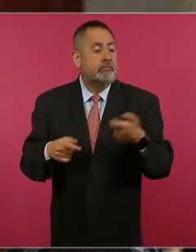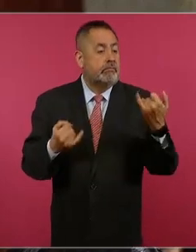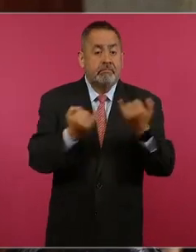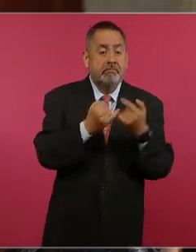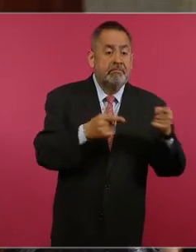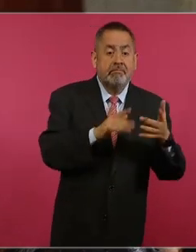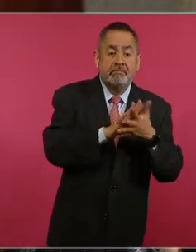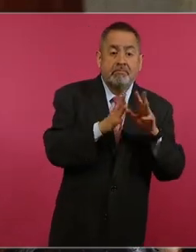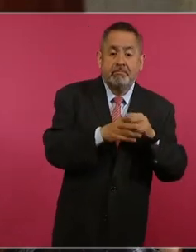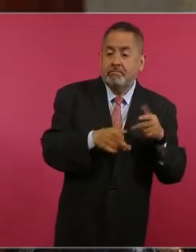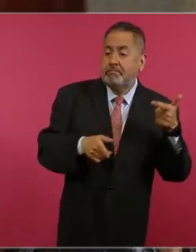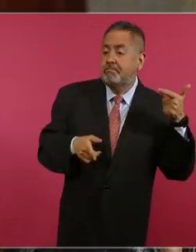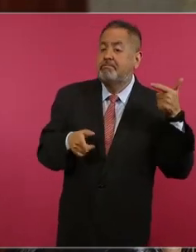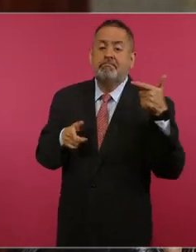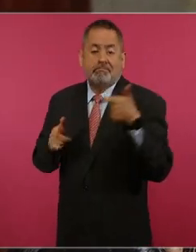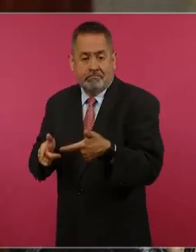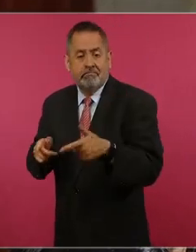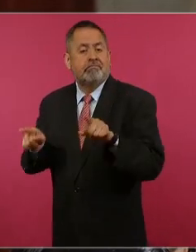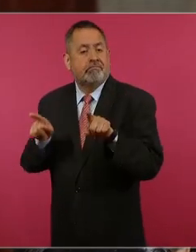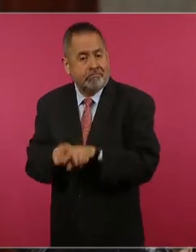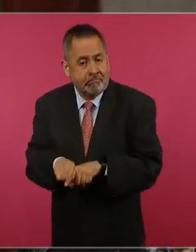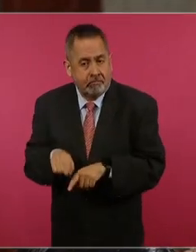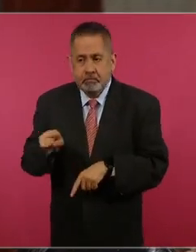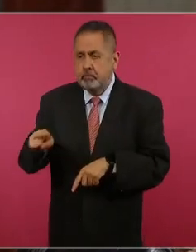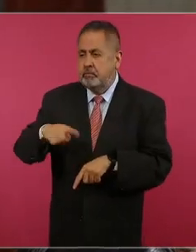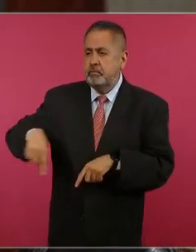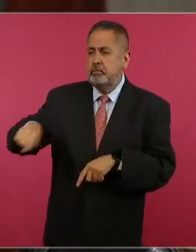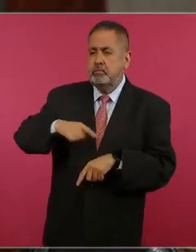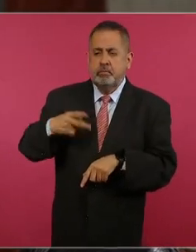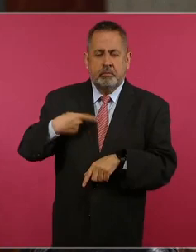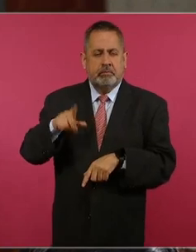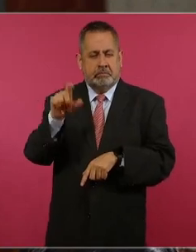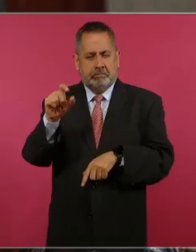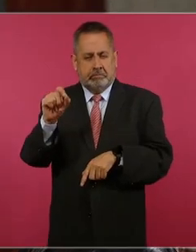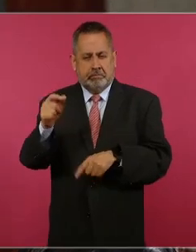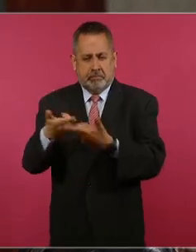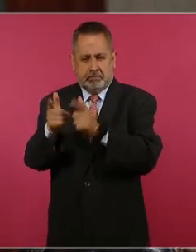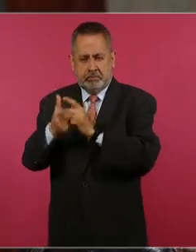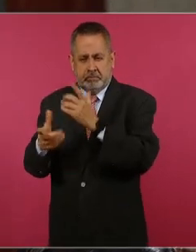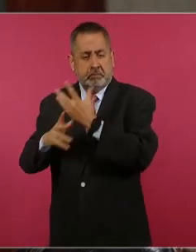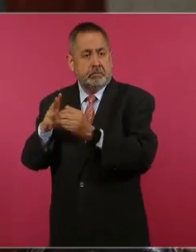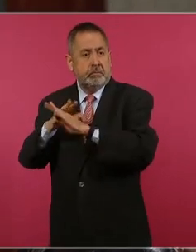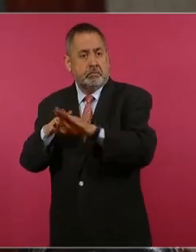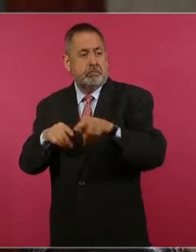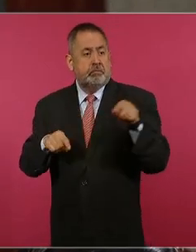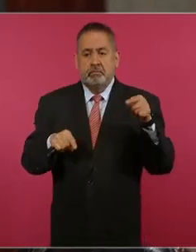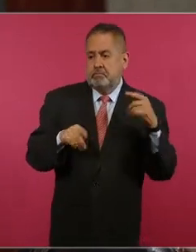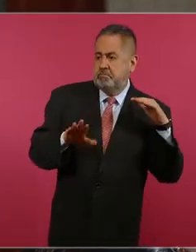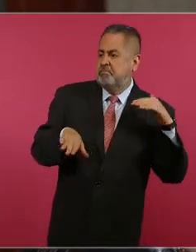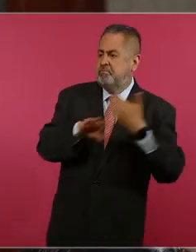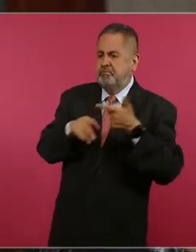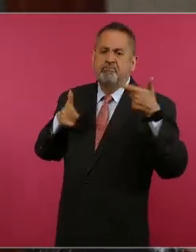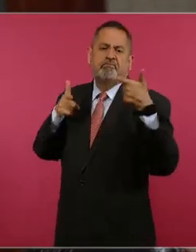de la delincuencia. Iban alrededor de 20 migrantes y fueron atacados.